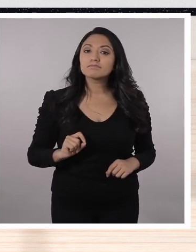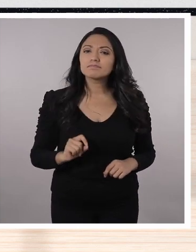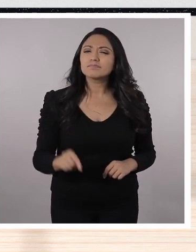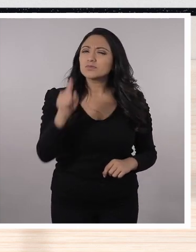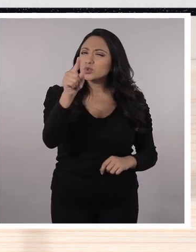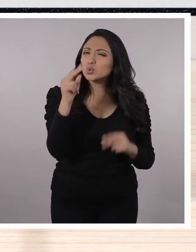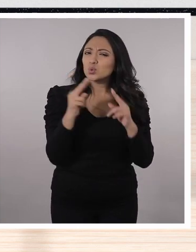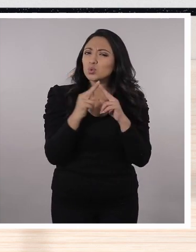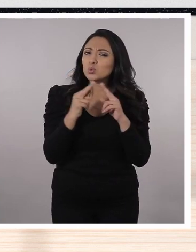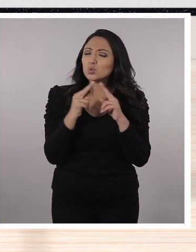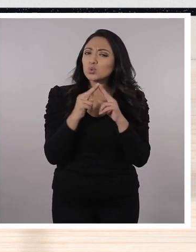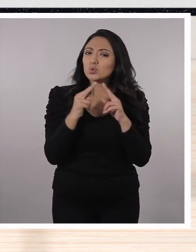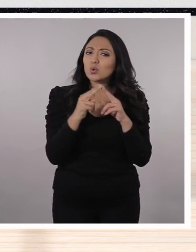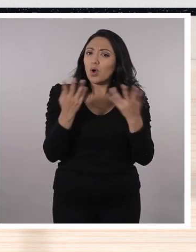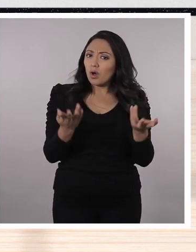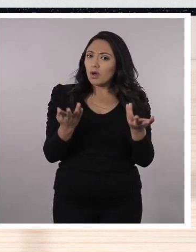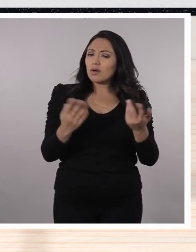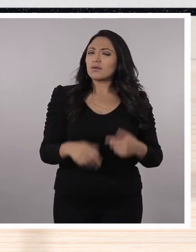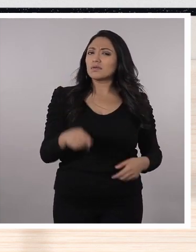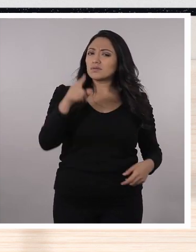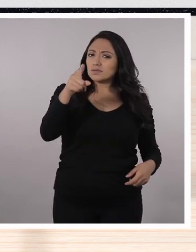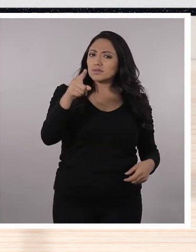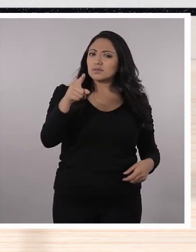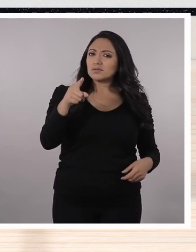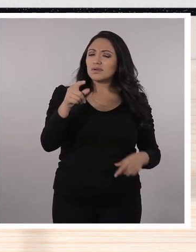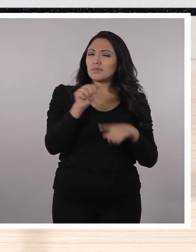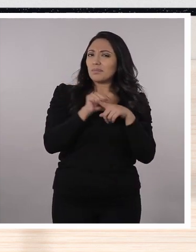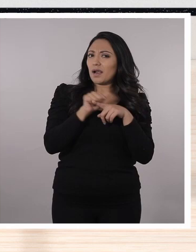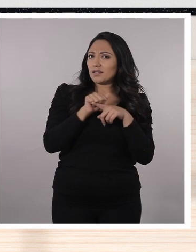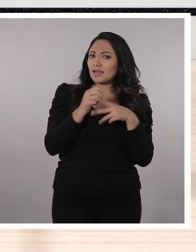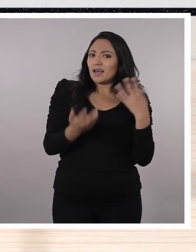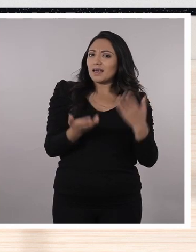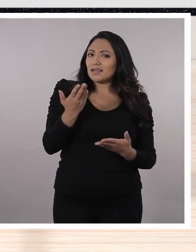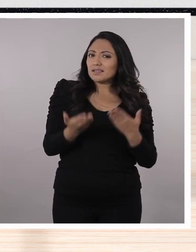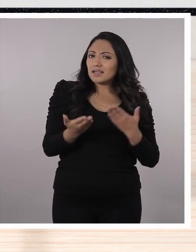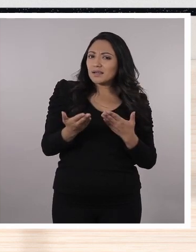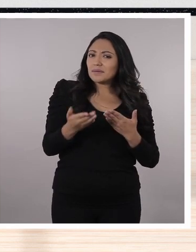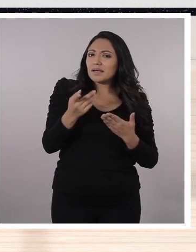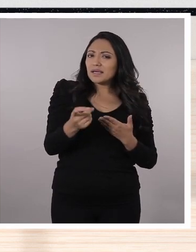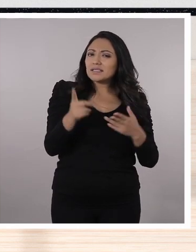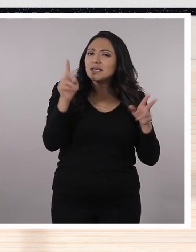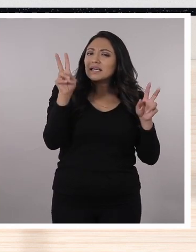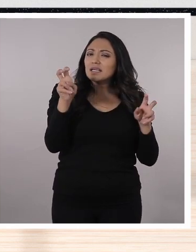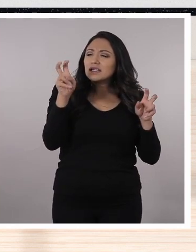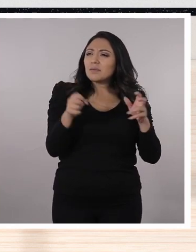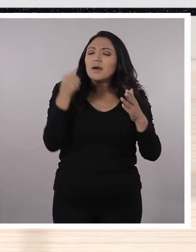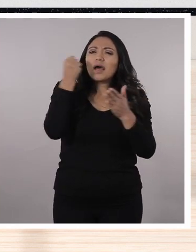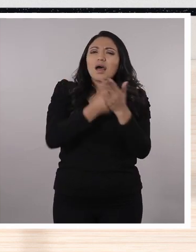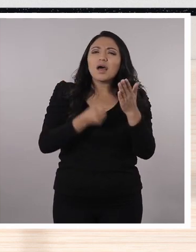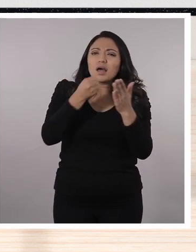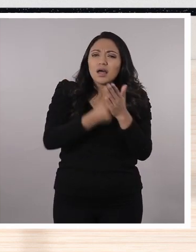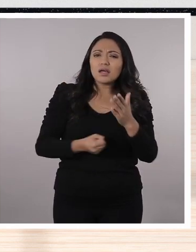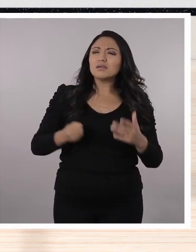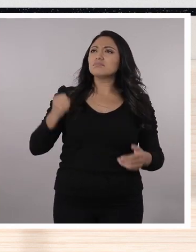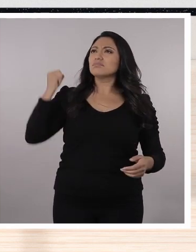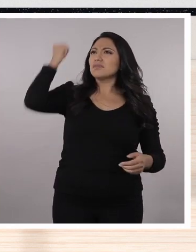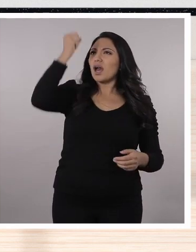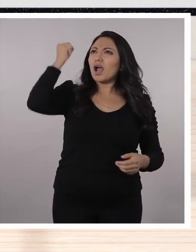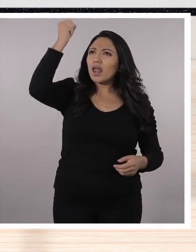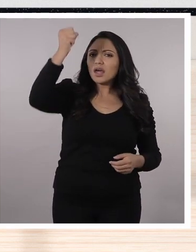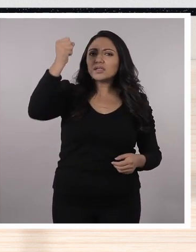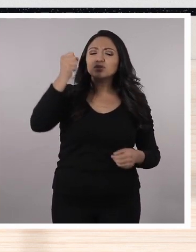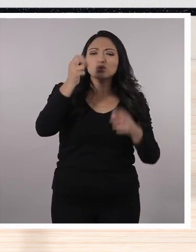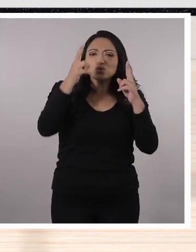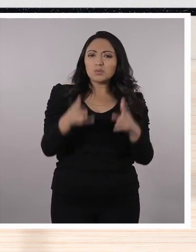chicos y chicas, ¿ustedes conocen o han tenido la oportunidad de poner en práctica este activismo por los derechos humanos o este sentir